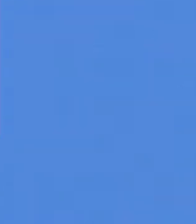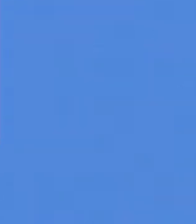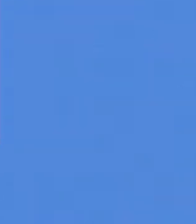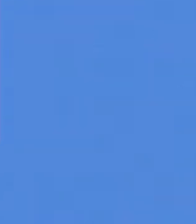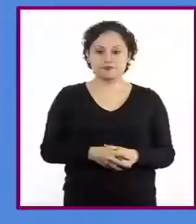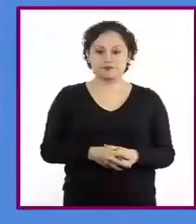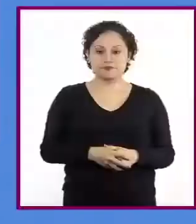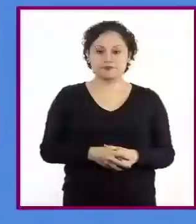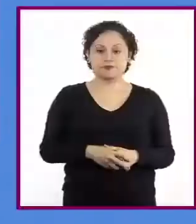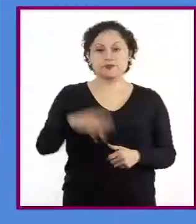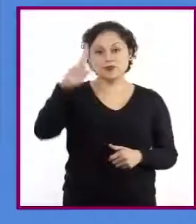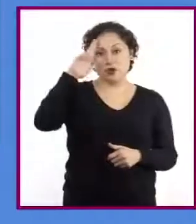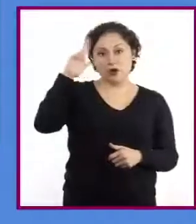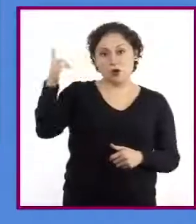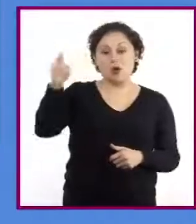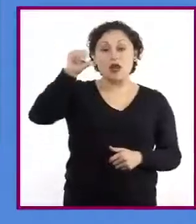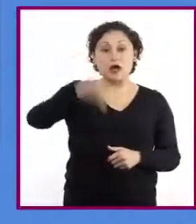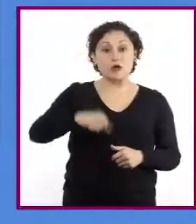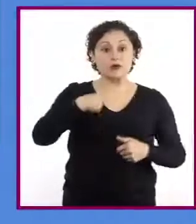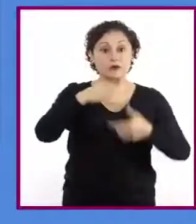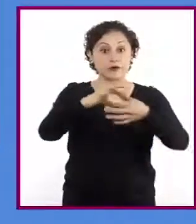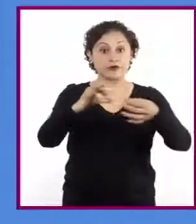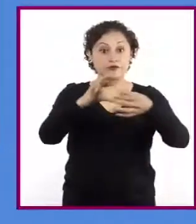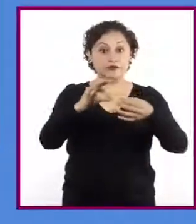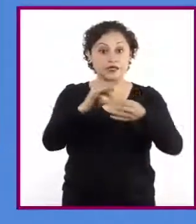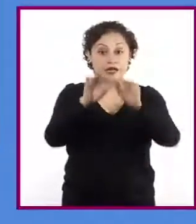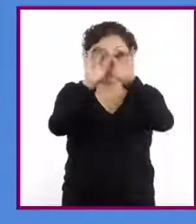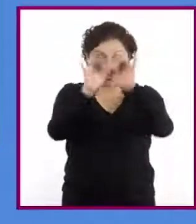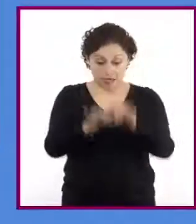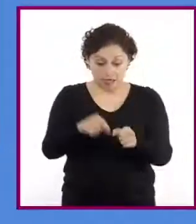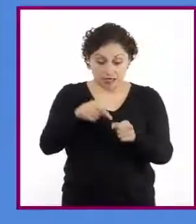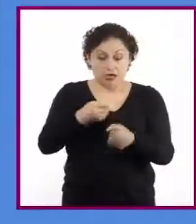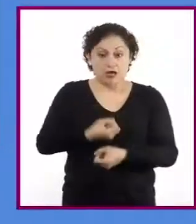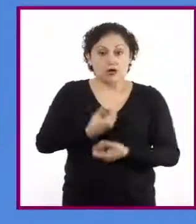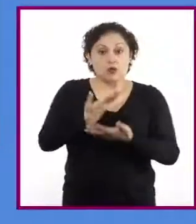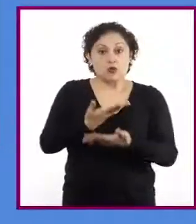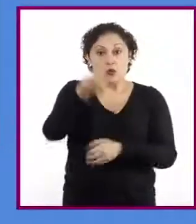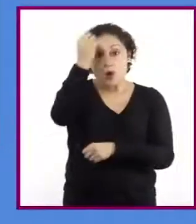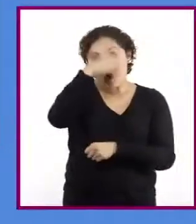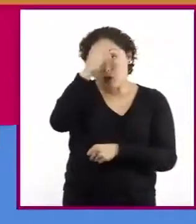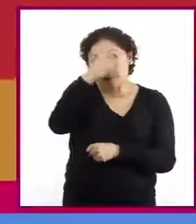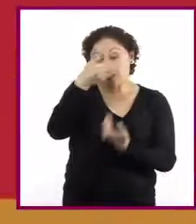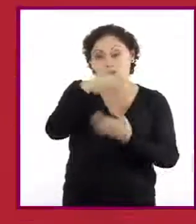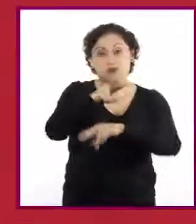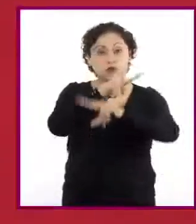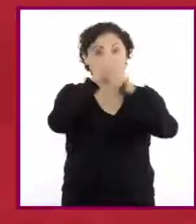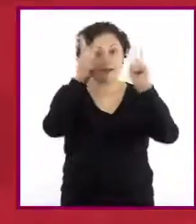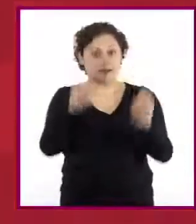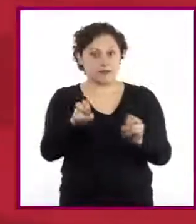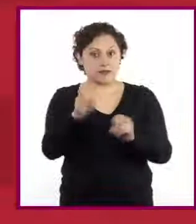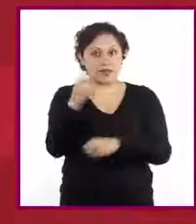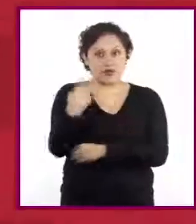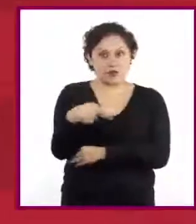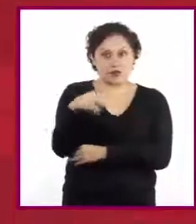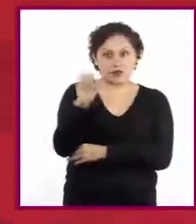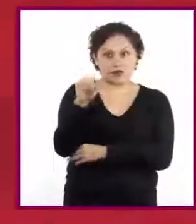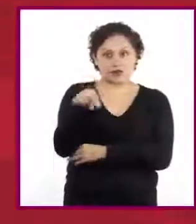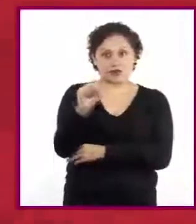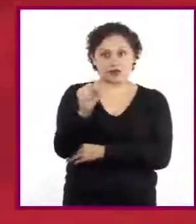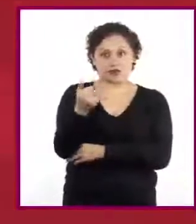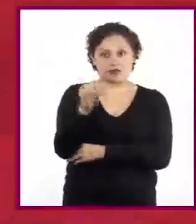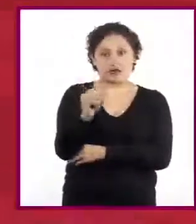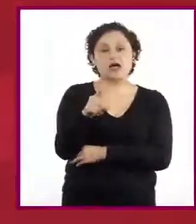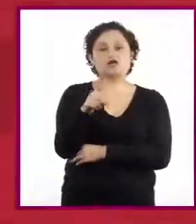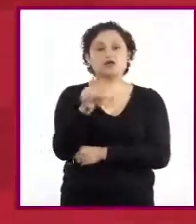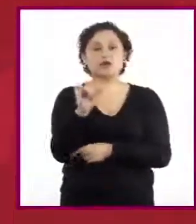Hola, hoy hablaremos de un texto que expone las reflexiones y opinión de su autor sobre un tema determinado, el ensayo. Hay ensayos